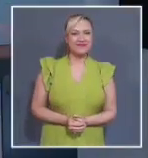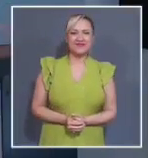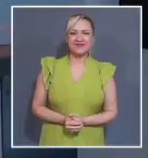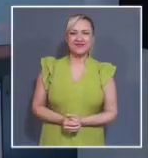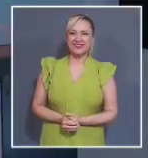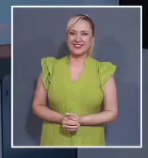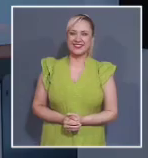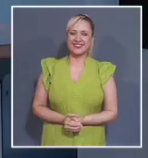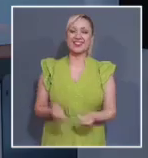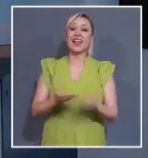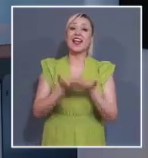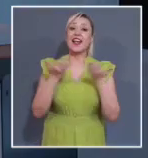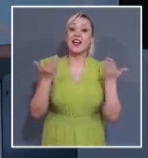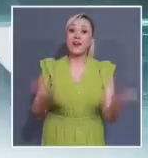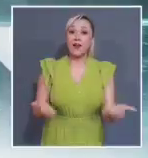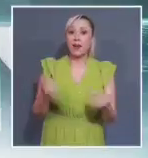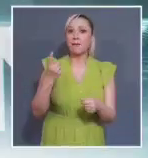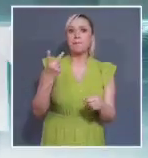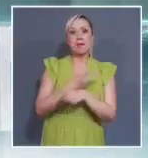Vámonos a las breves de México.